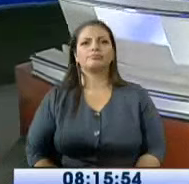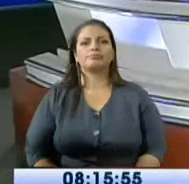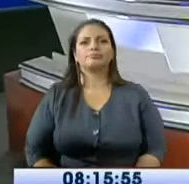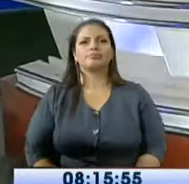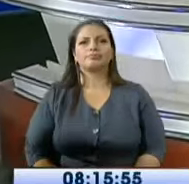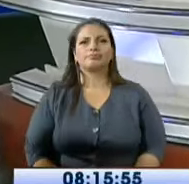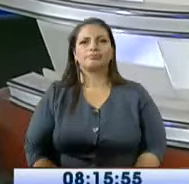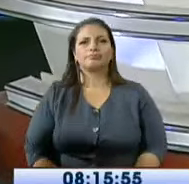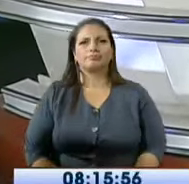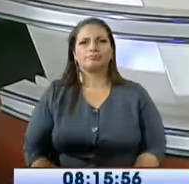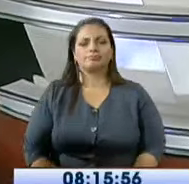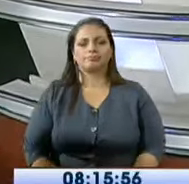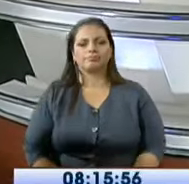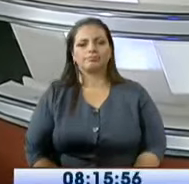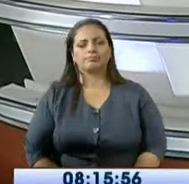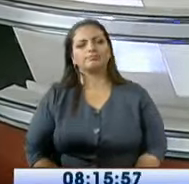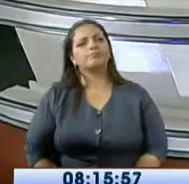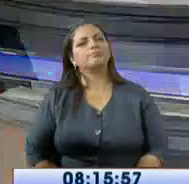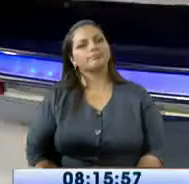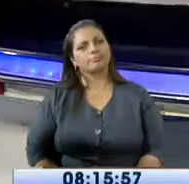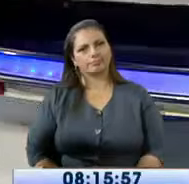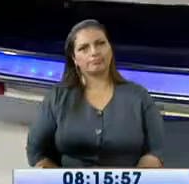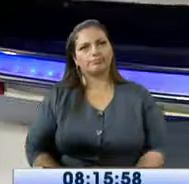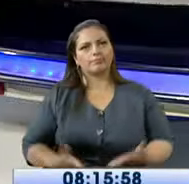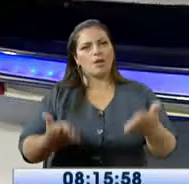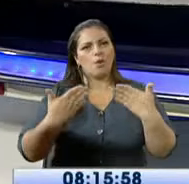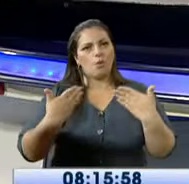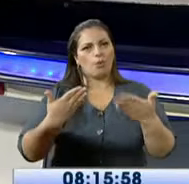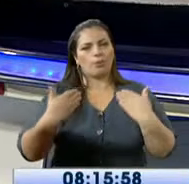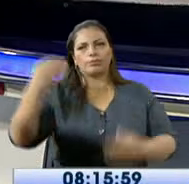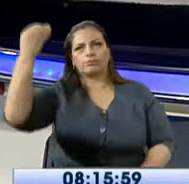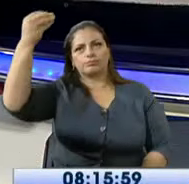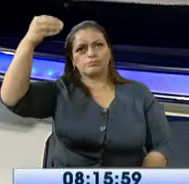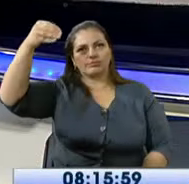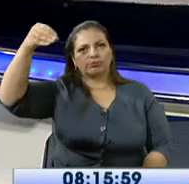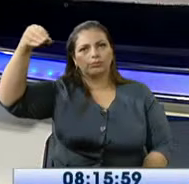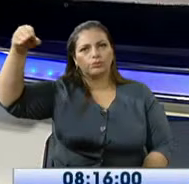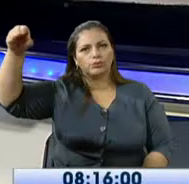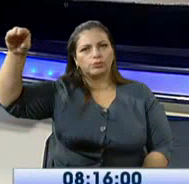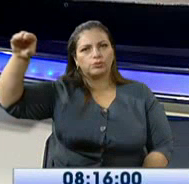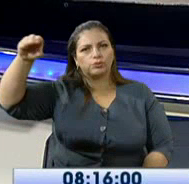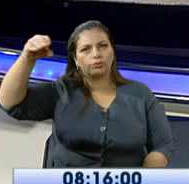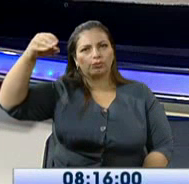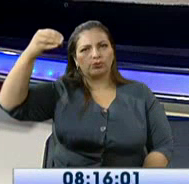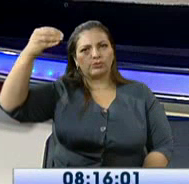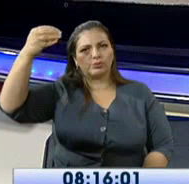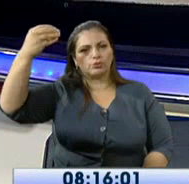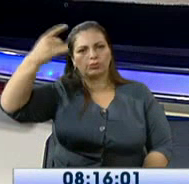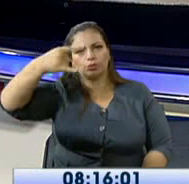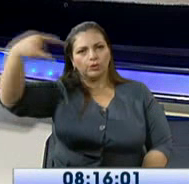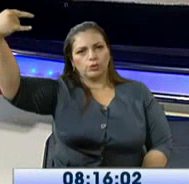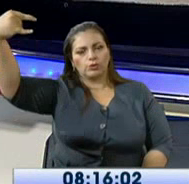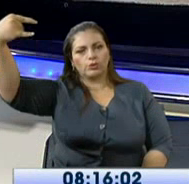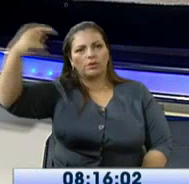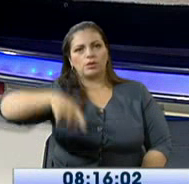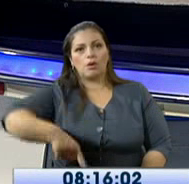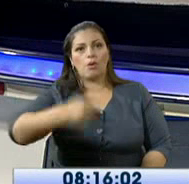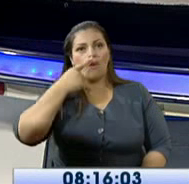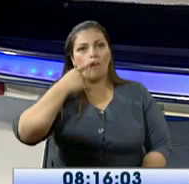Bueno, las cámaras de seguridad del sistema Ojos de Águila captaron el instante cuando dos personas se movilizaban en una moto y resultaron